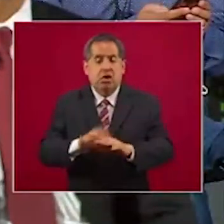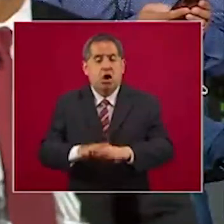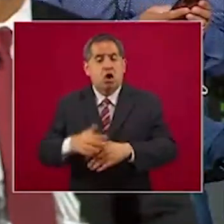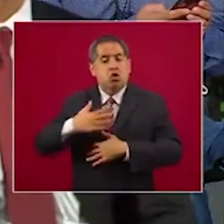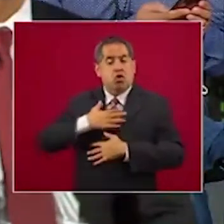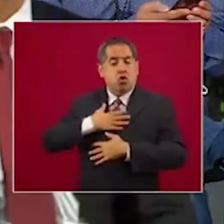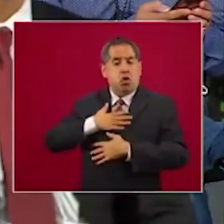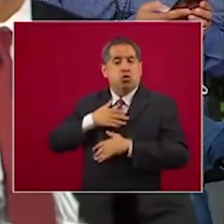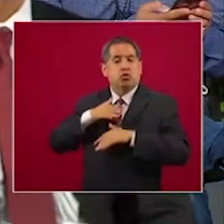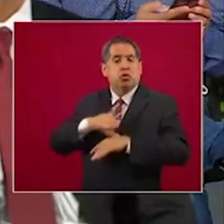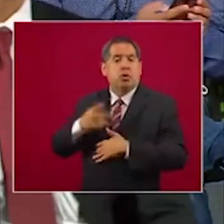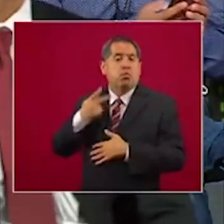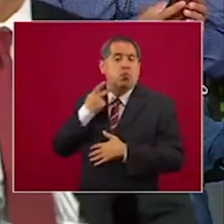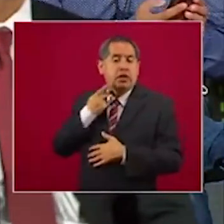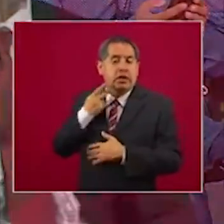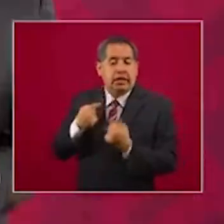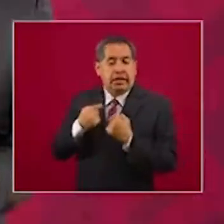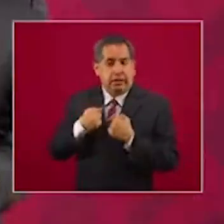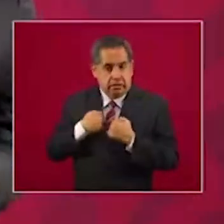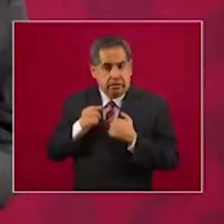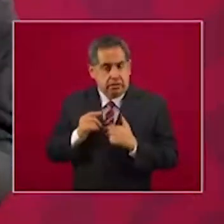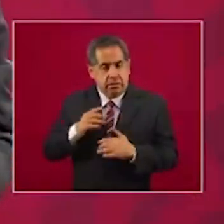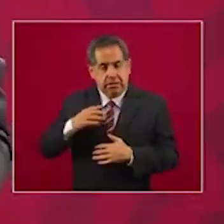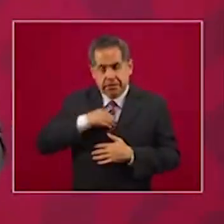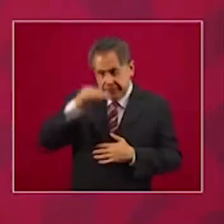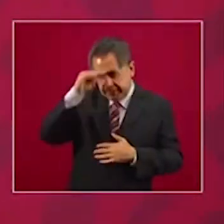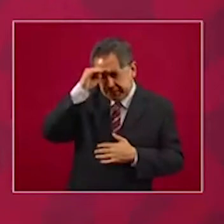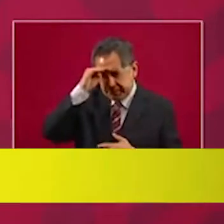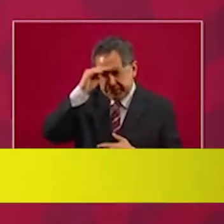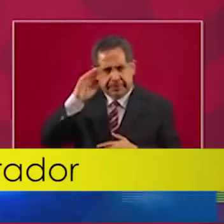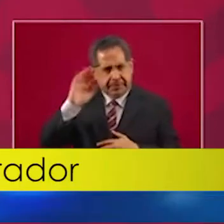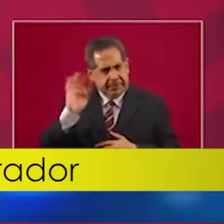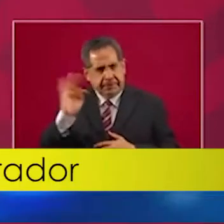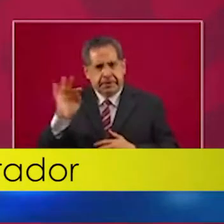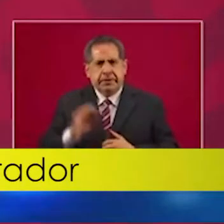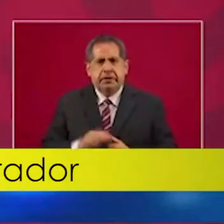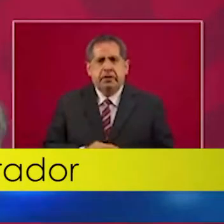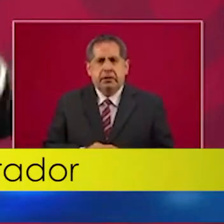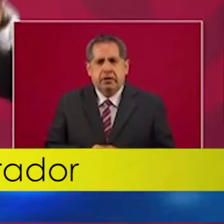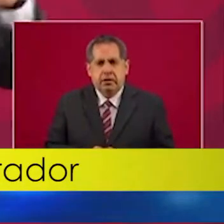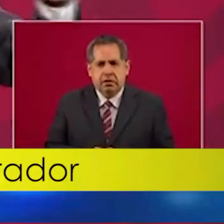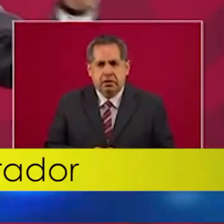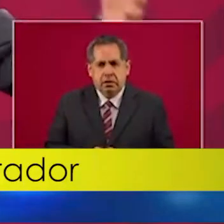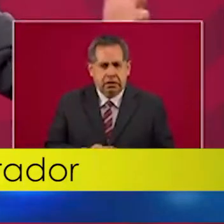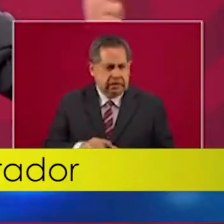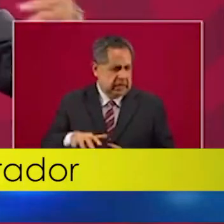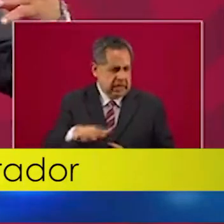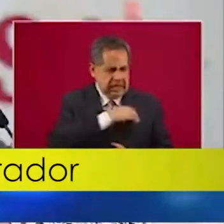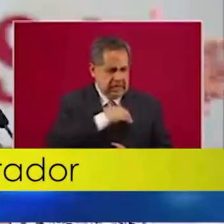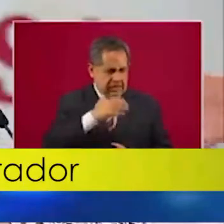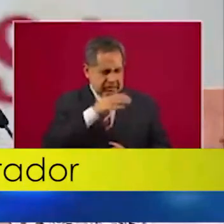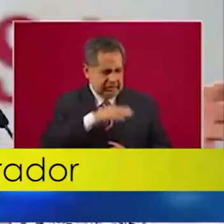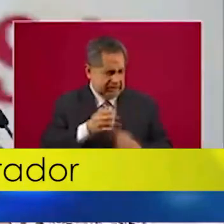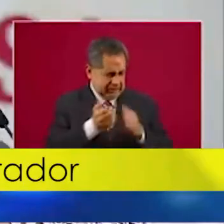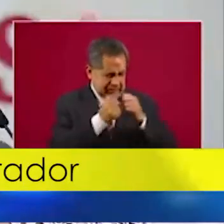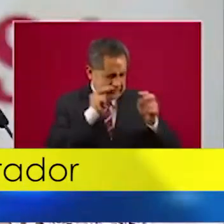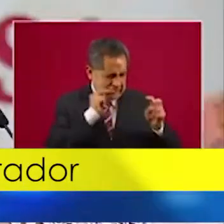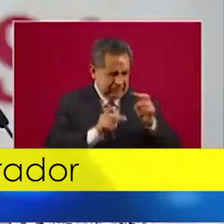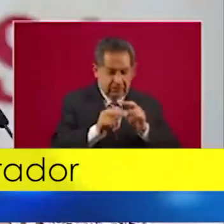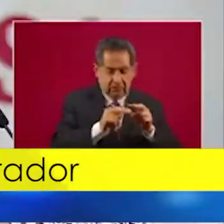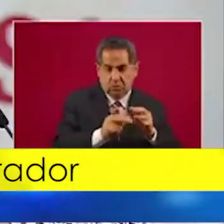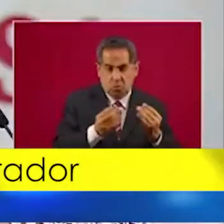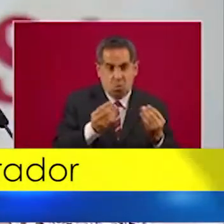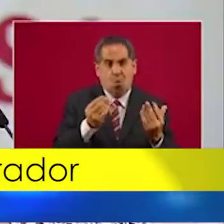Políticamente yo considero que, aún conociendo todo, que no es